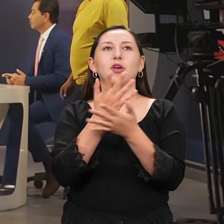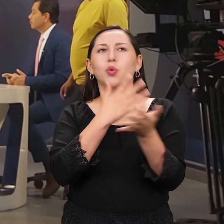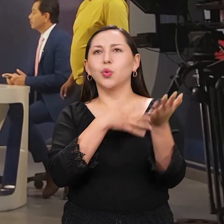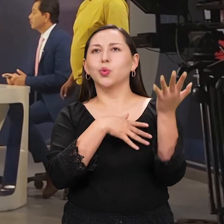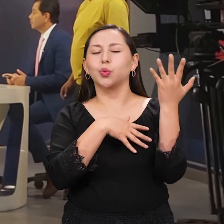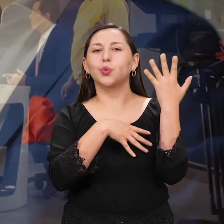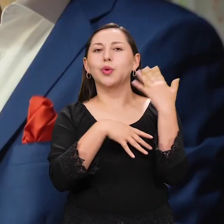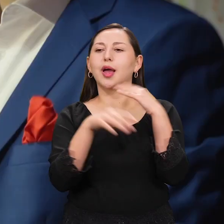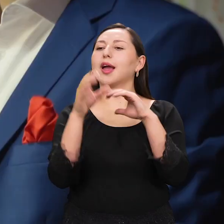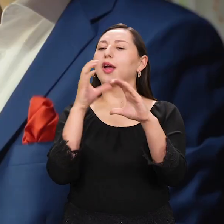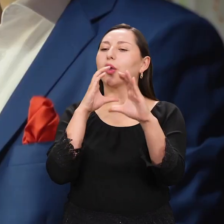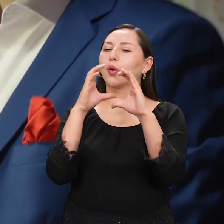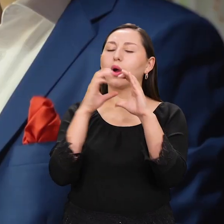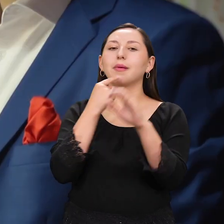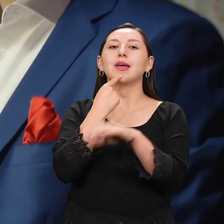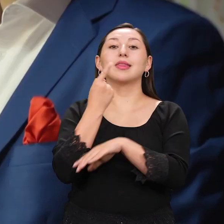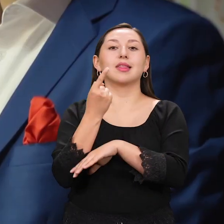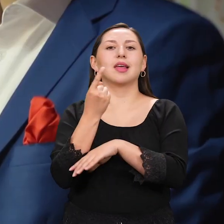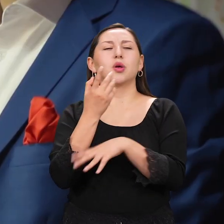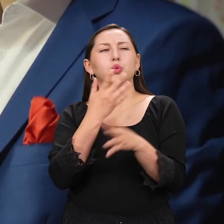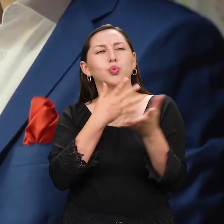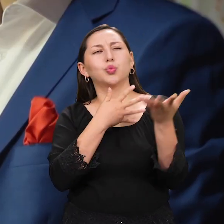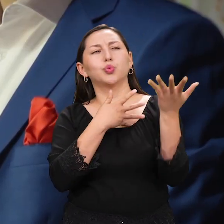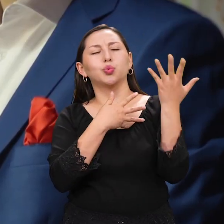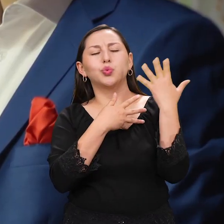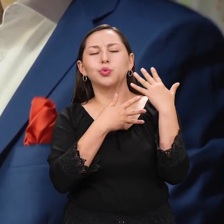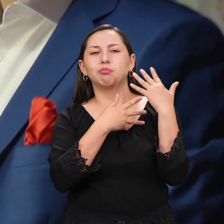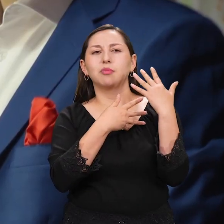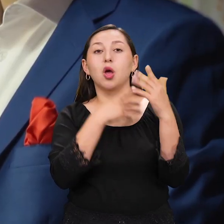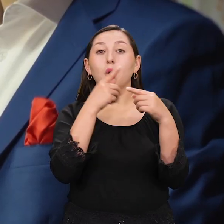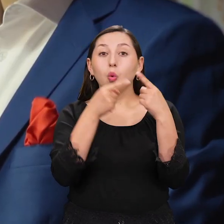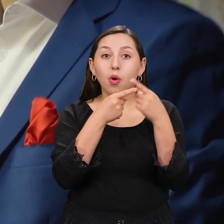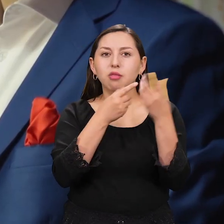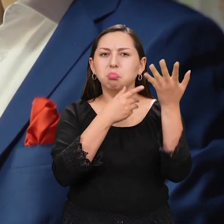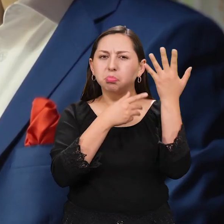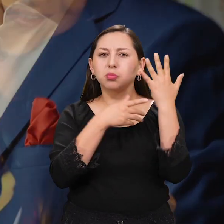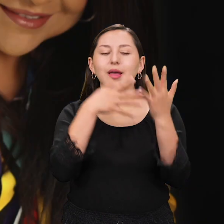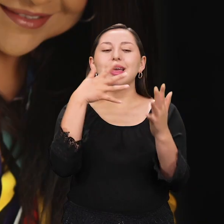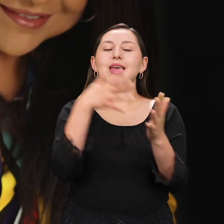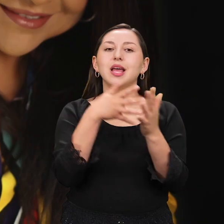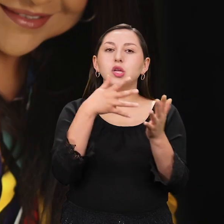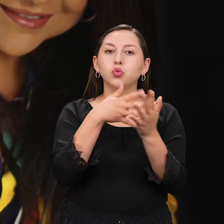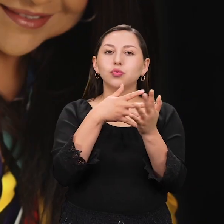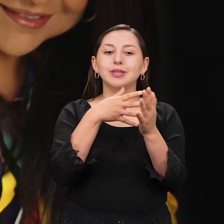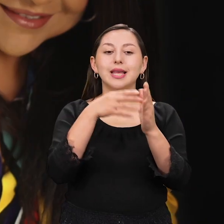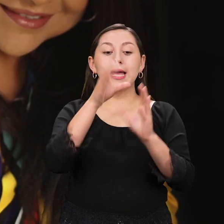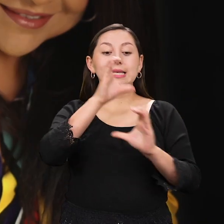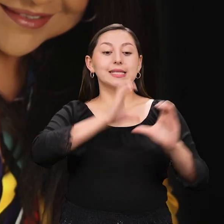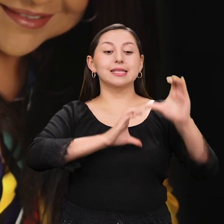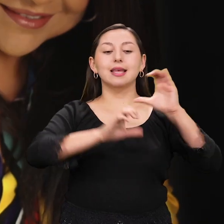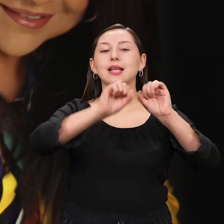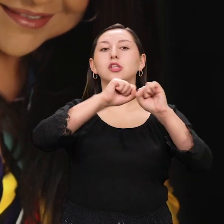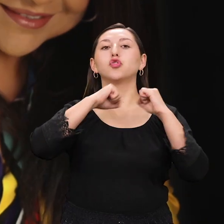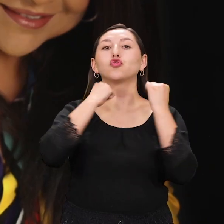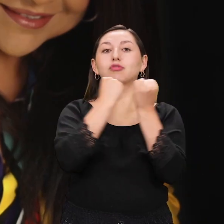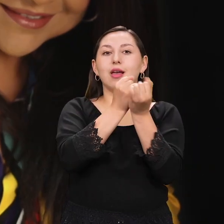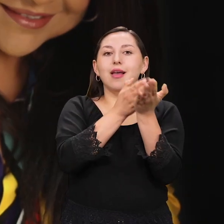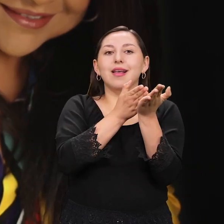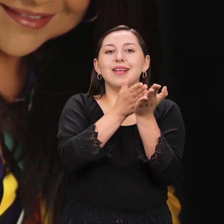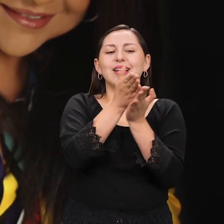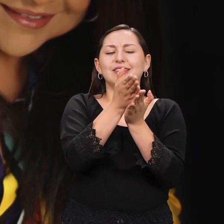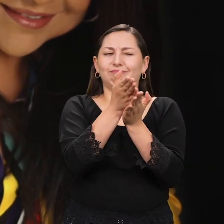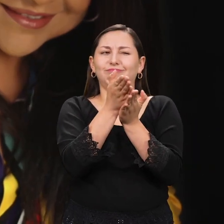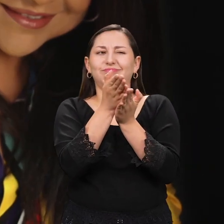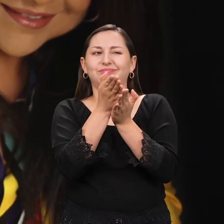días y yo te decía que yo vengo de la época en donde estudiar ciencias sociales no era bien visto por las familias, ¿no? Entonces, cuando